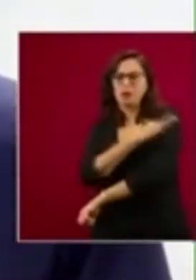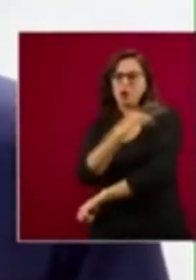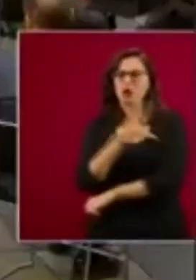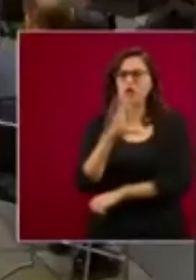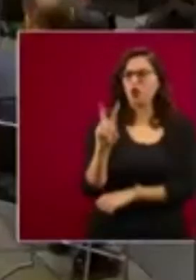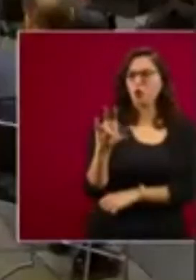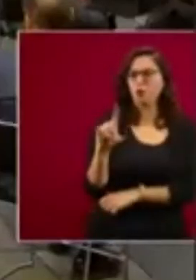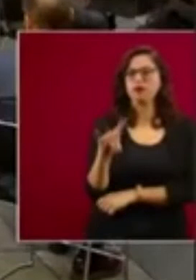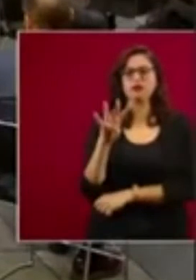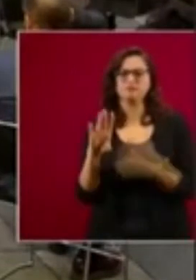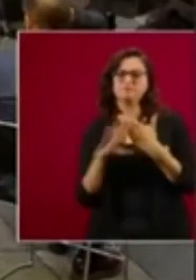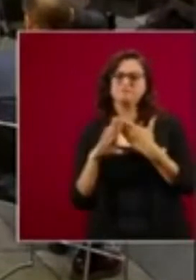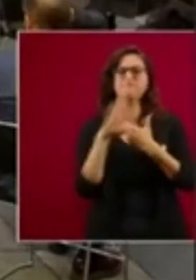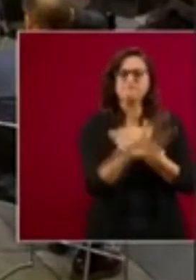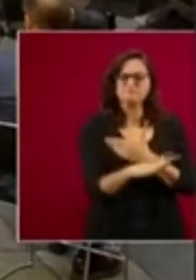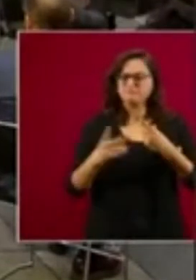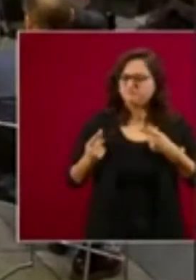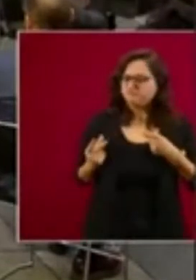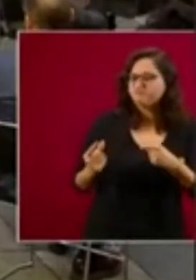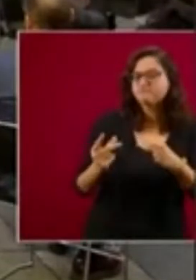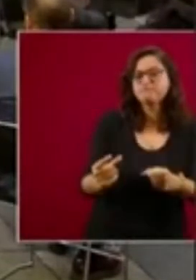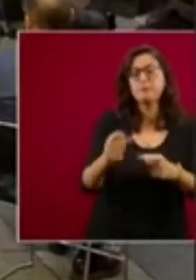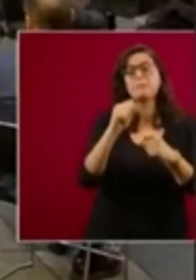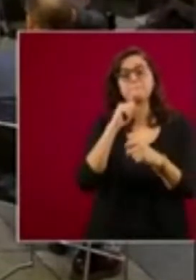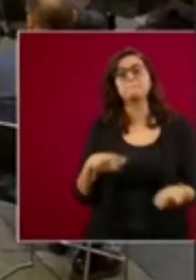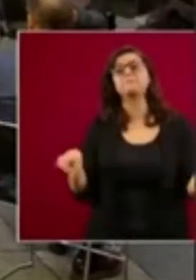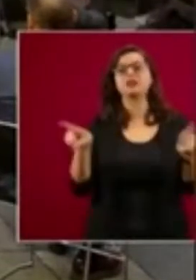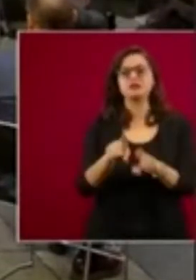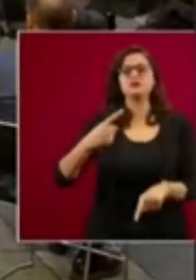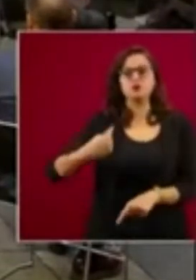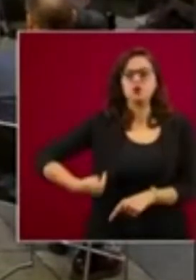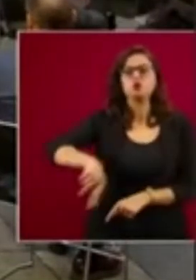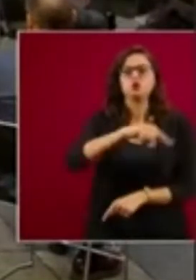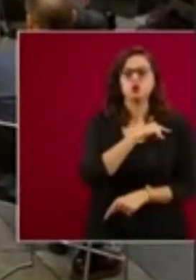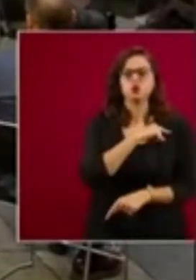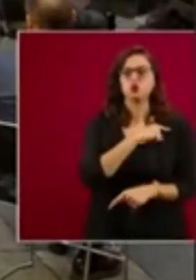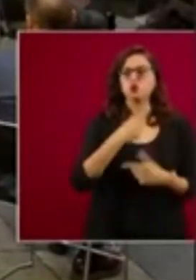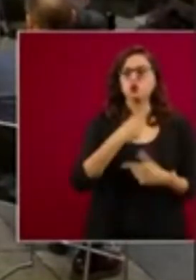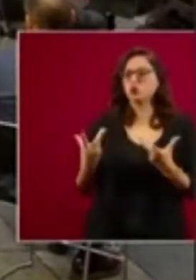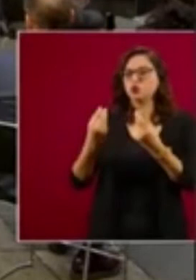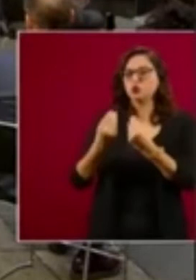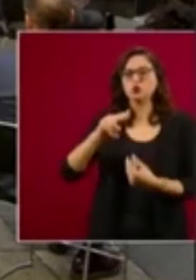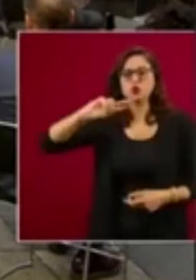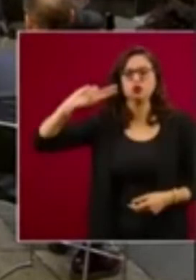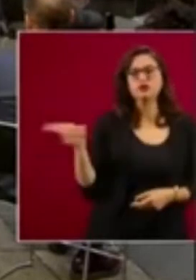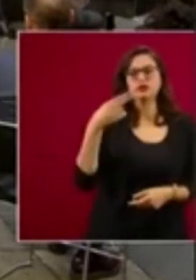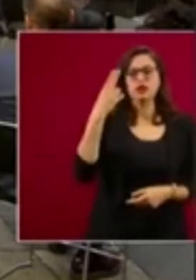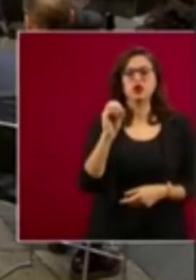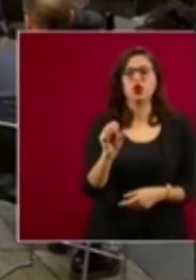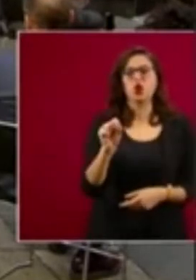reto del PAN será seguir trabajando en este proyecto de nación que todavía no